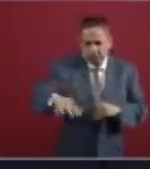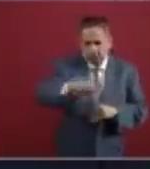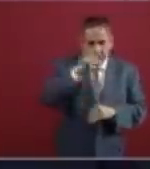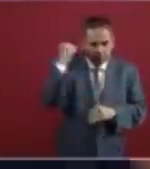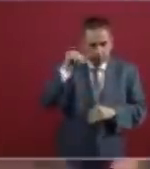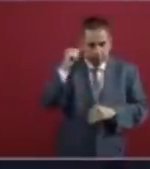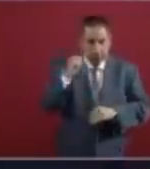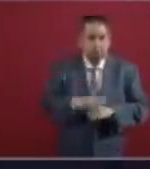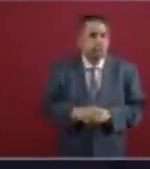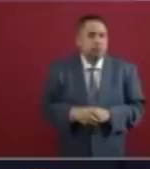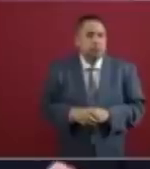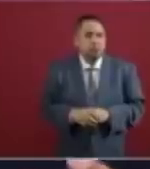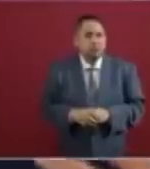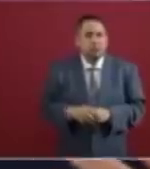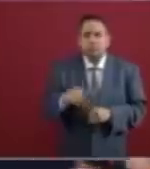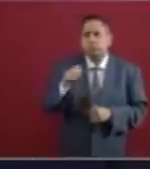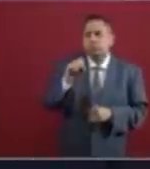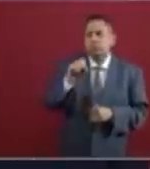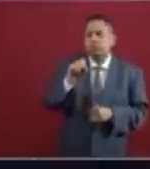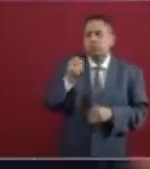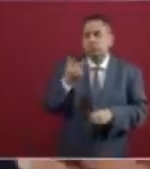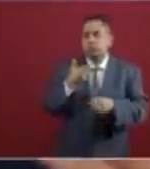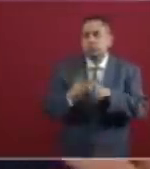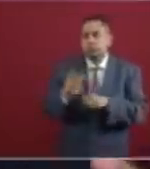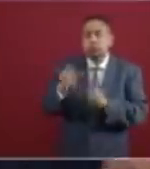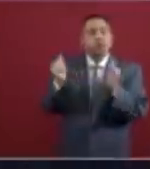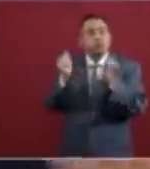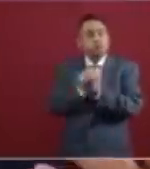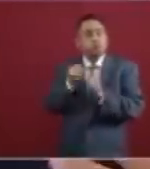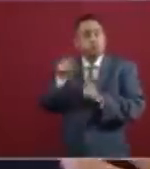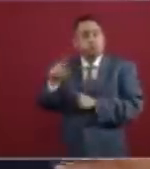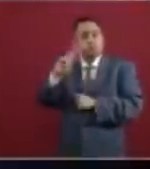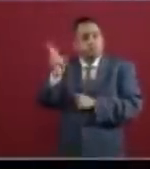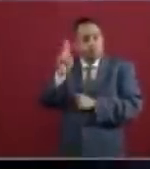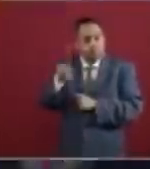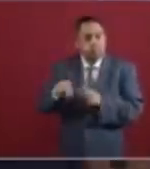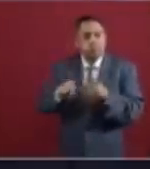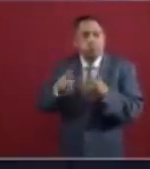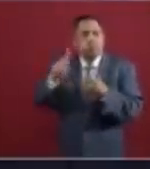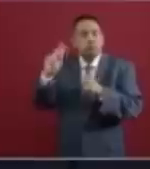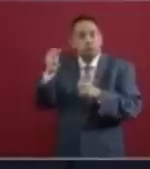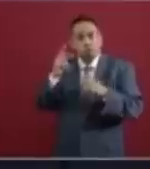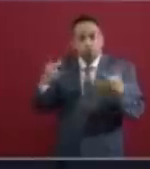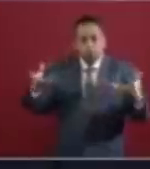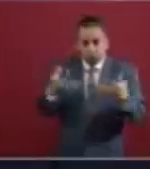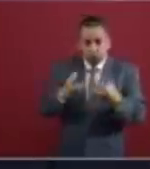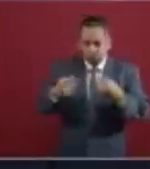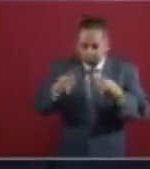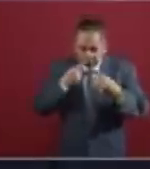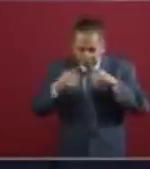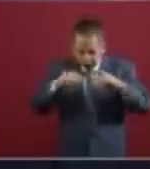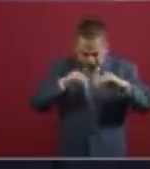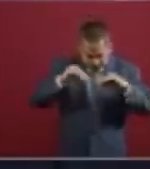La Secretaría de Desarrollo Urbano, con la UNAM, con el Politécnico, hacen los proyectos.